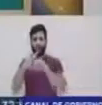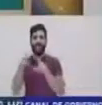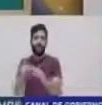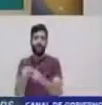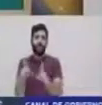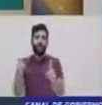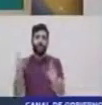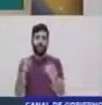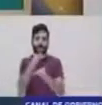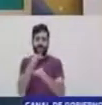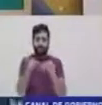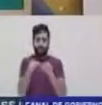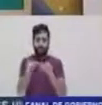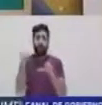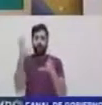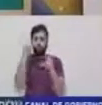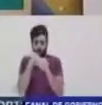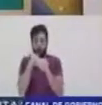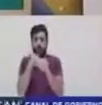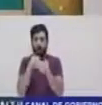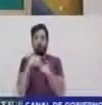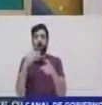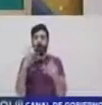y posteriormente